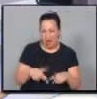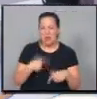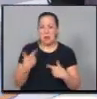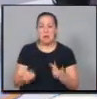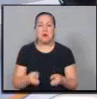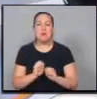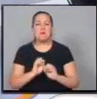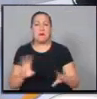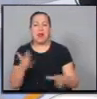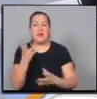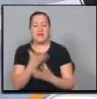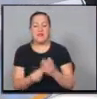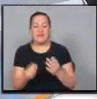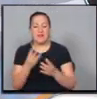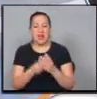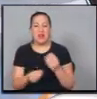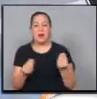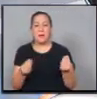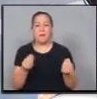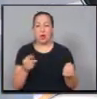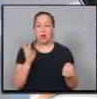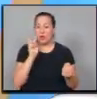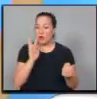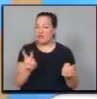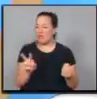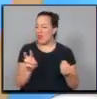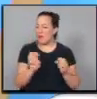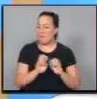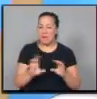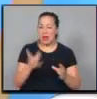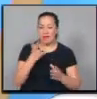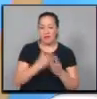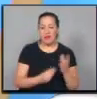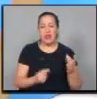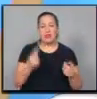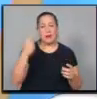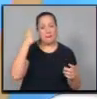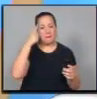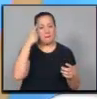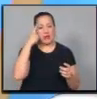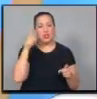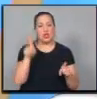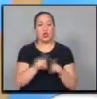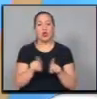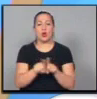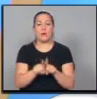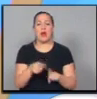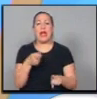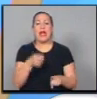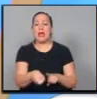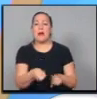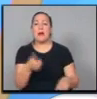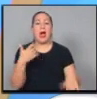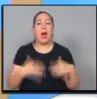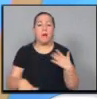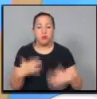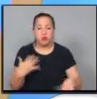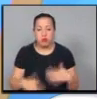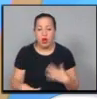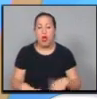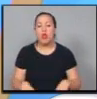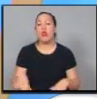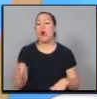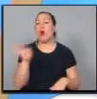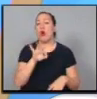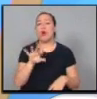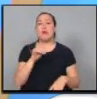Exactamente. Porque uno cuando ve lo torpes que han sido, puede pensar que se trató de un crimen a las apuradas, o porque ya lo